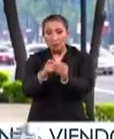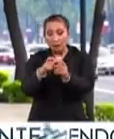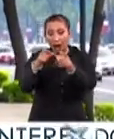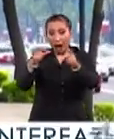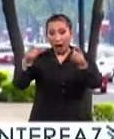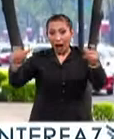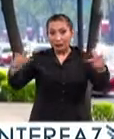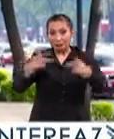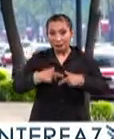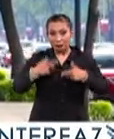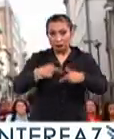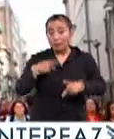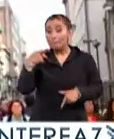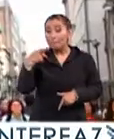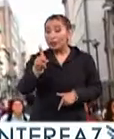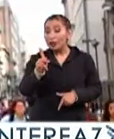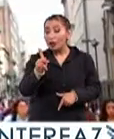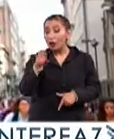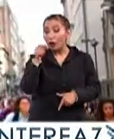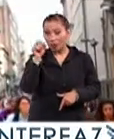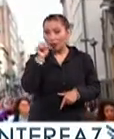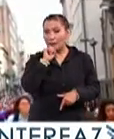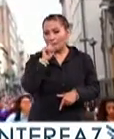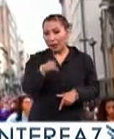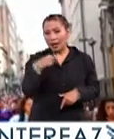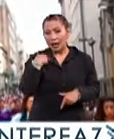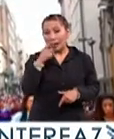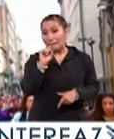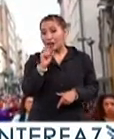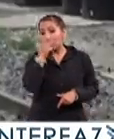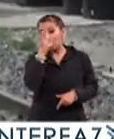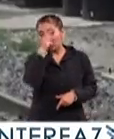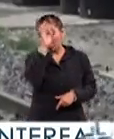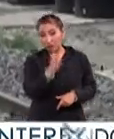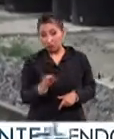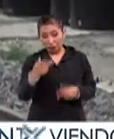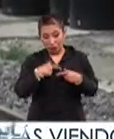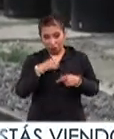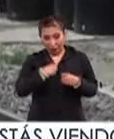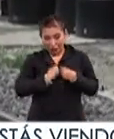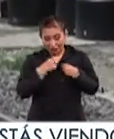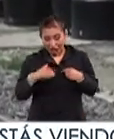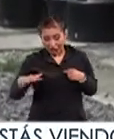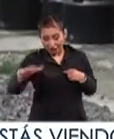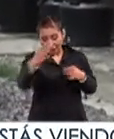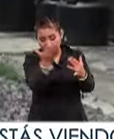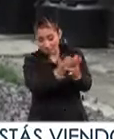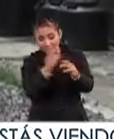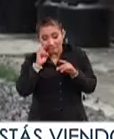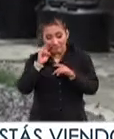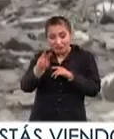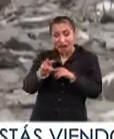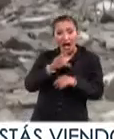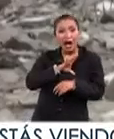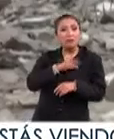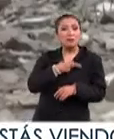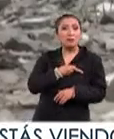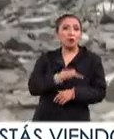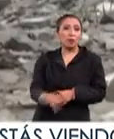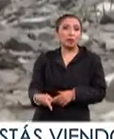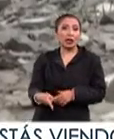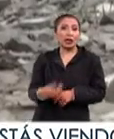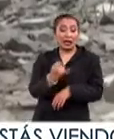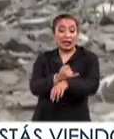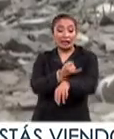más alta. Sin embargo, al mismo tiempo, casi 28% de su población vive en situación de pobreza,